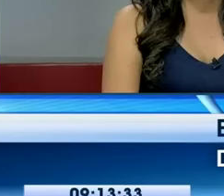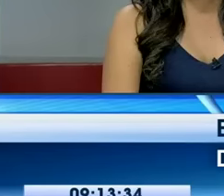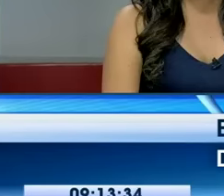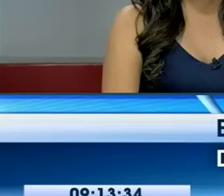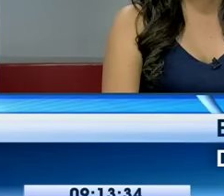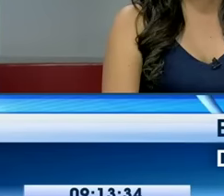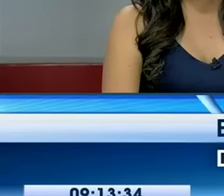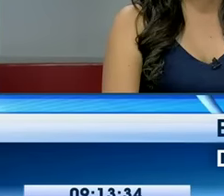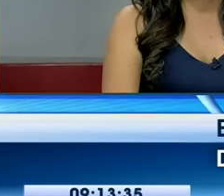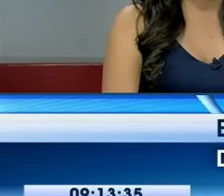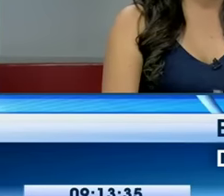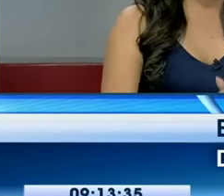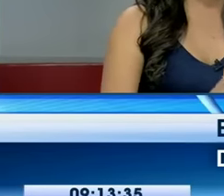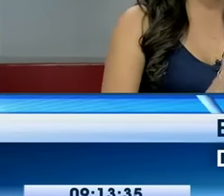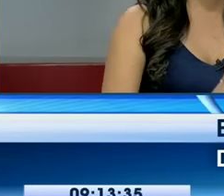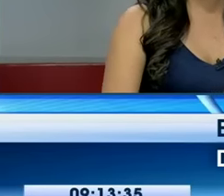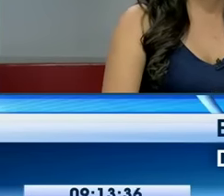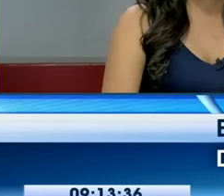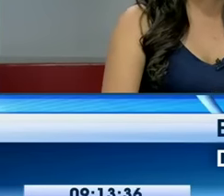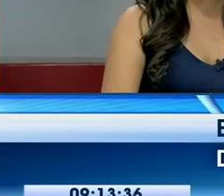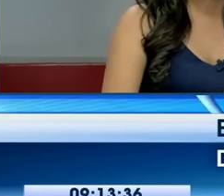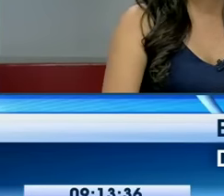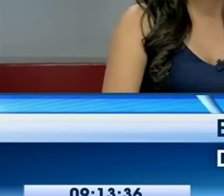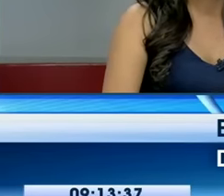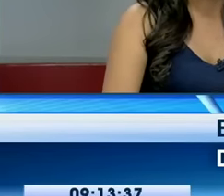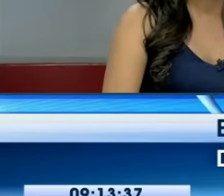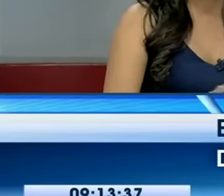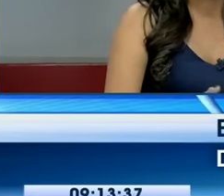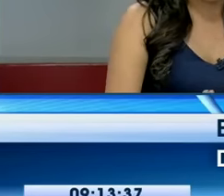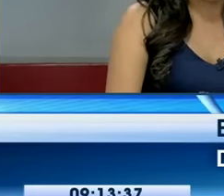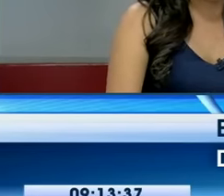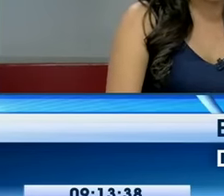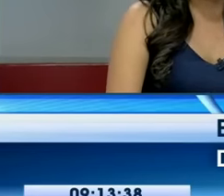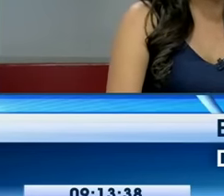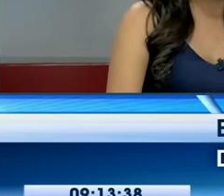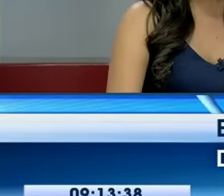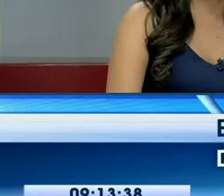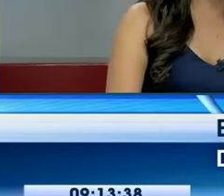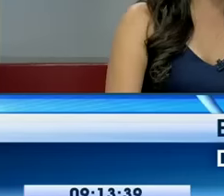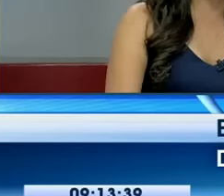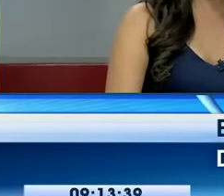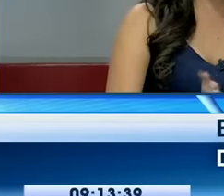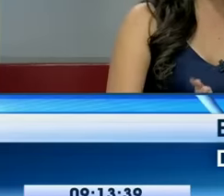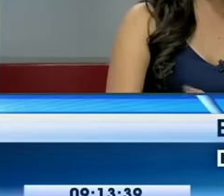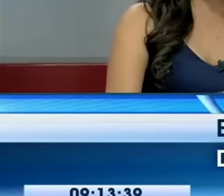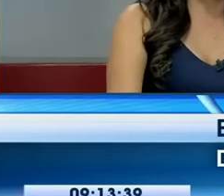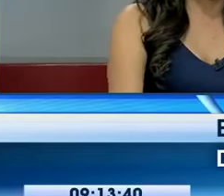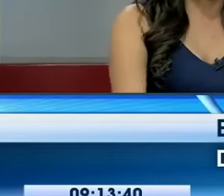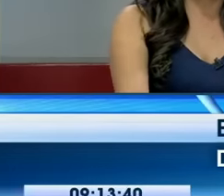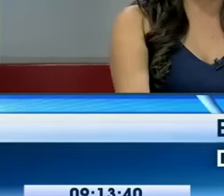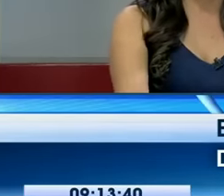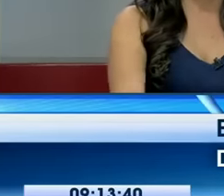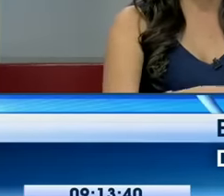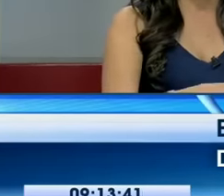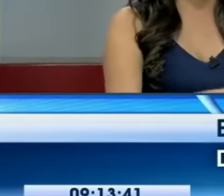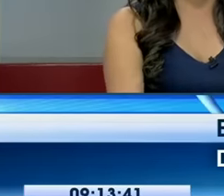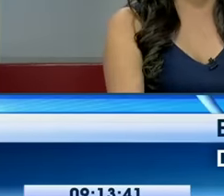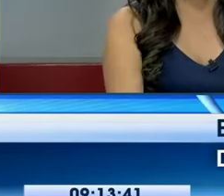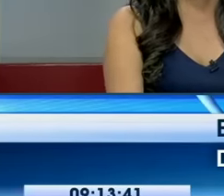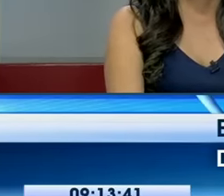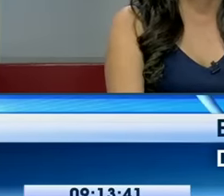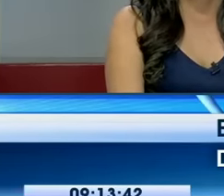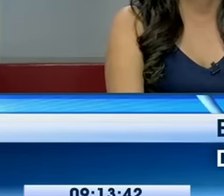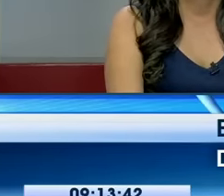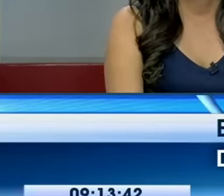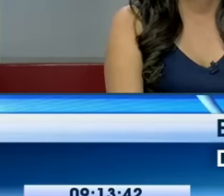ajustan a ninguna lista del MAGAP ni nada por el estilo. Sin embargo, la tienda de barrio es lo que dice... Sí han hecho las intervenciones ahí.